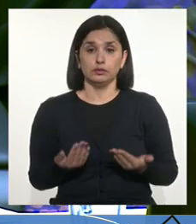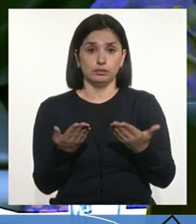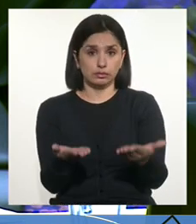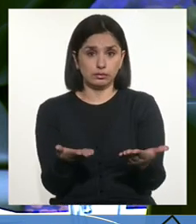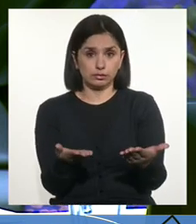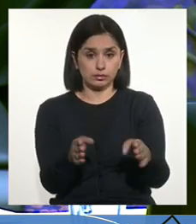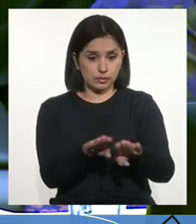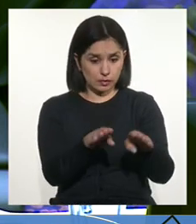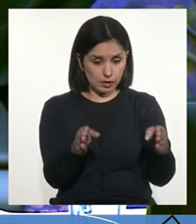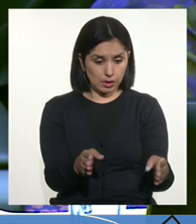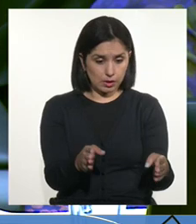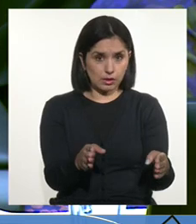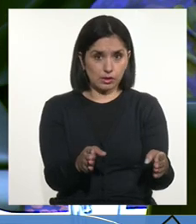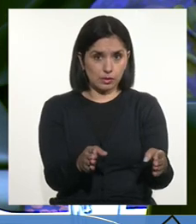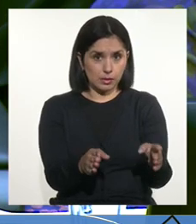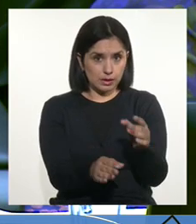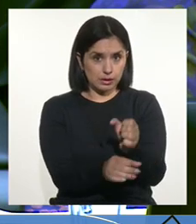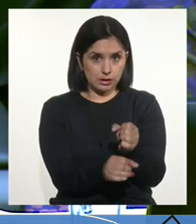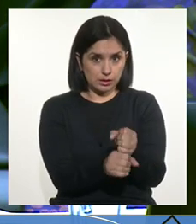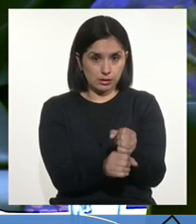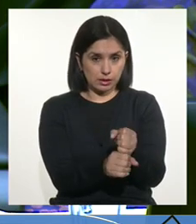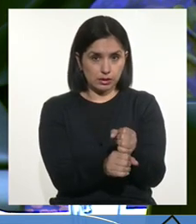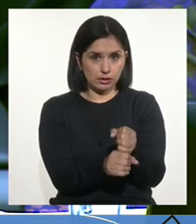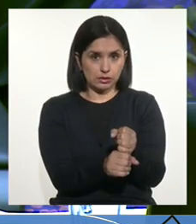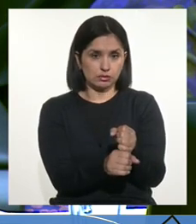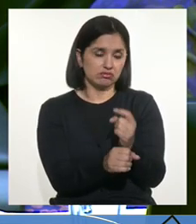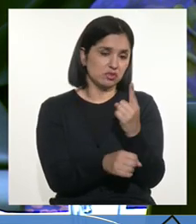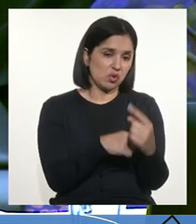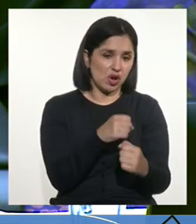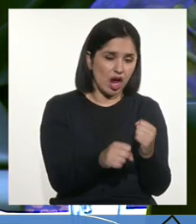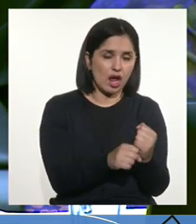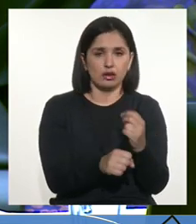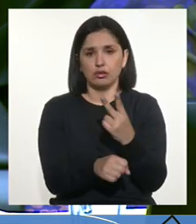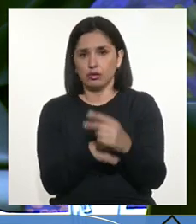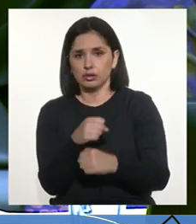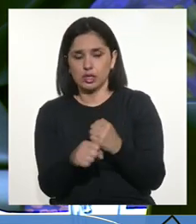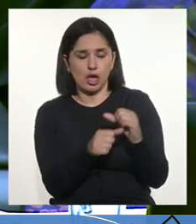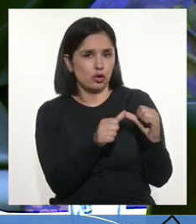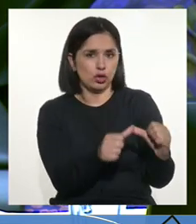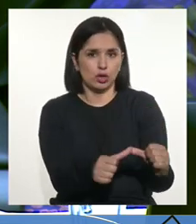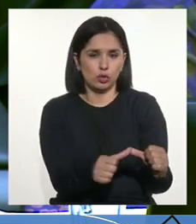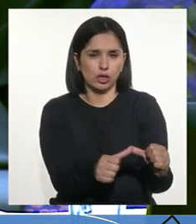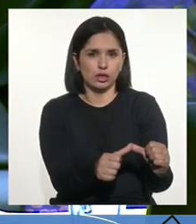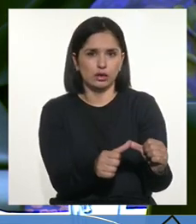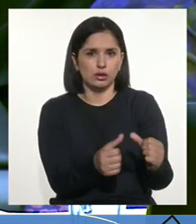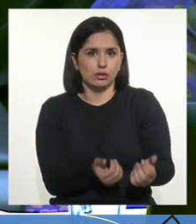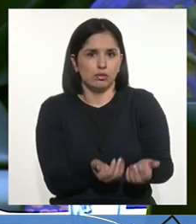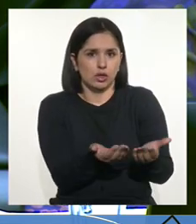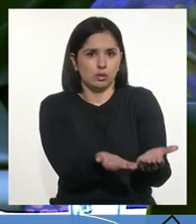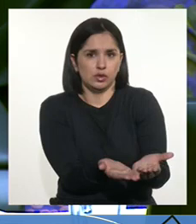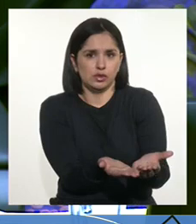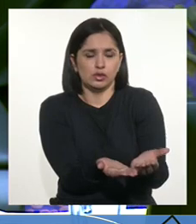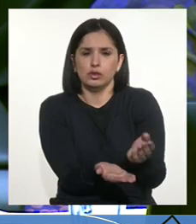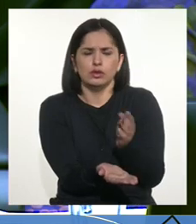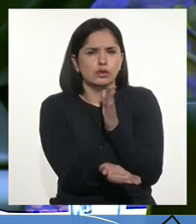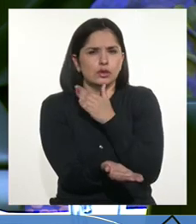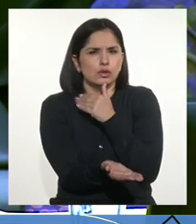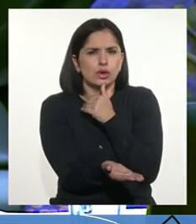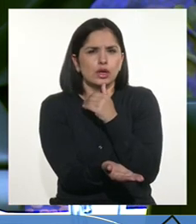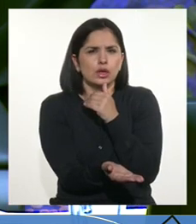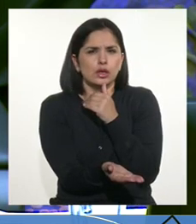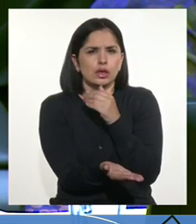de las mesas de turno las mesas están un año tantos años y finalmente no hay un trabajo que